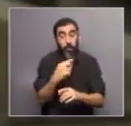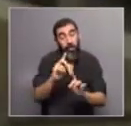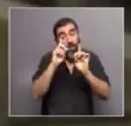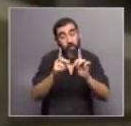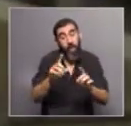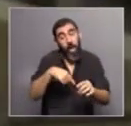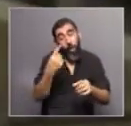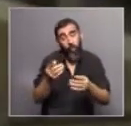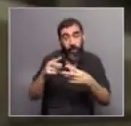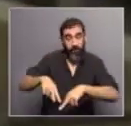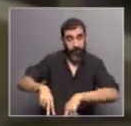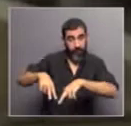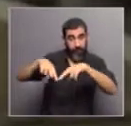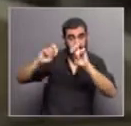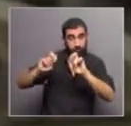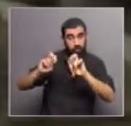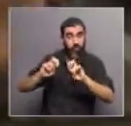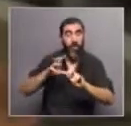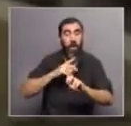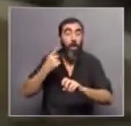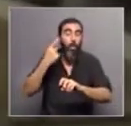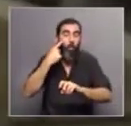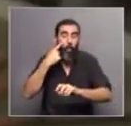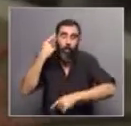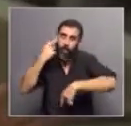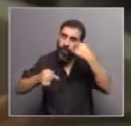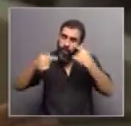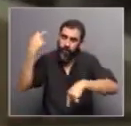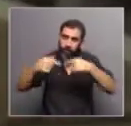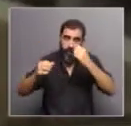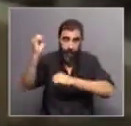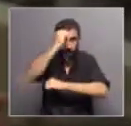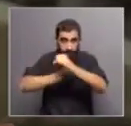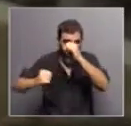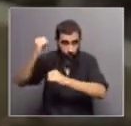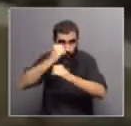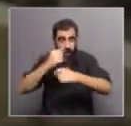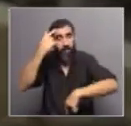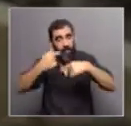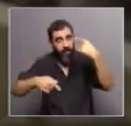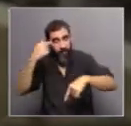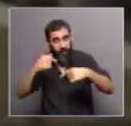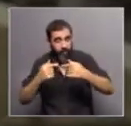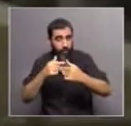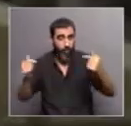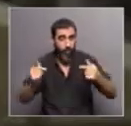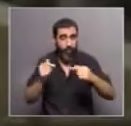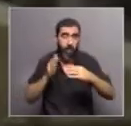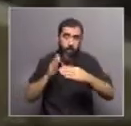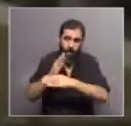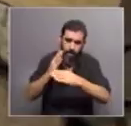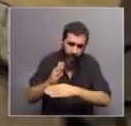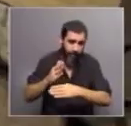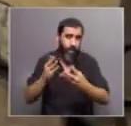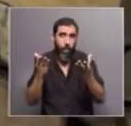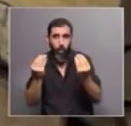toda otra línea de investigación que implica probar diversas tecnologías, diversos combustibles, combustibles con distintos contenidos